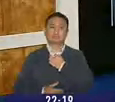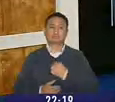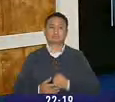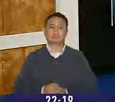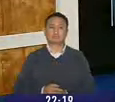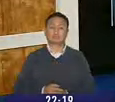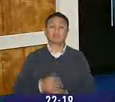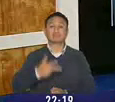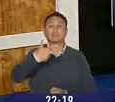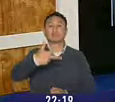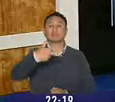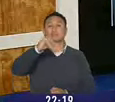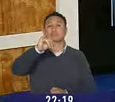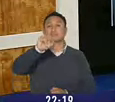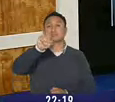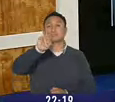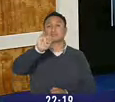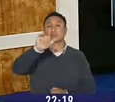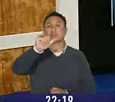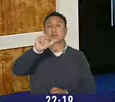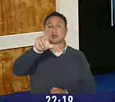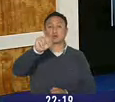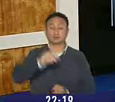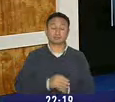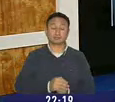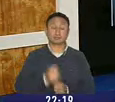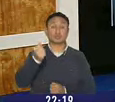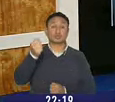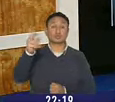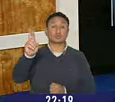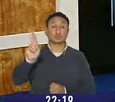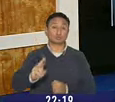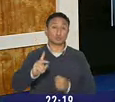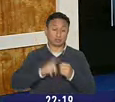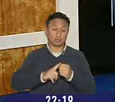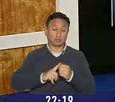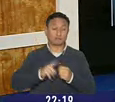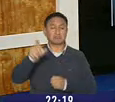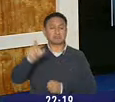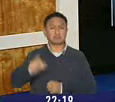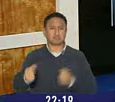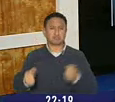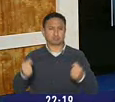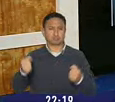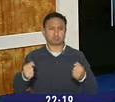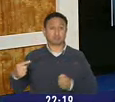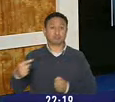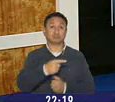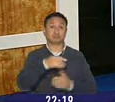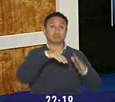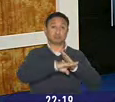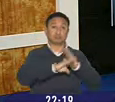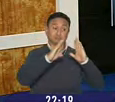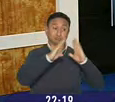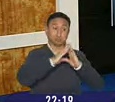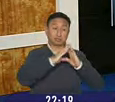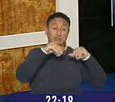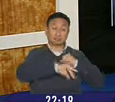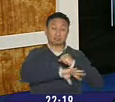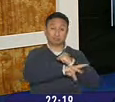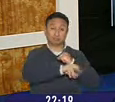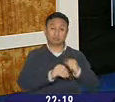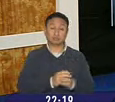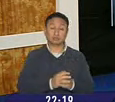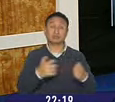En Chirillacu, bajo al sur de Quito, sujetos que se movilizaban en un vehículo robaron una vivienda y se llevaron electrodomésticos,